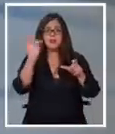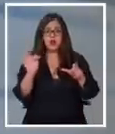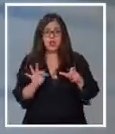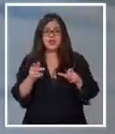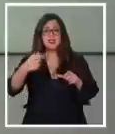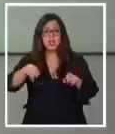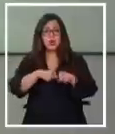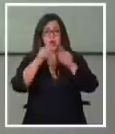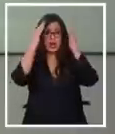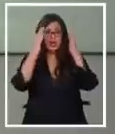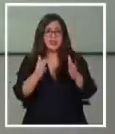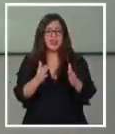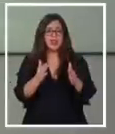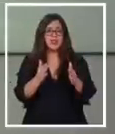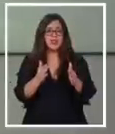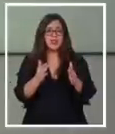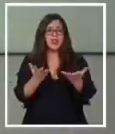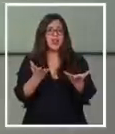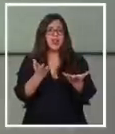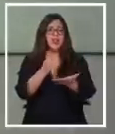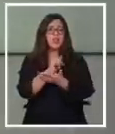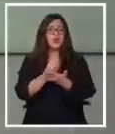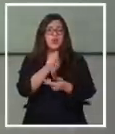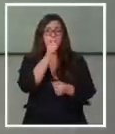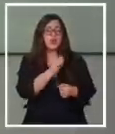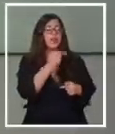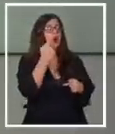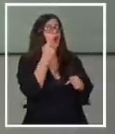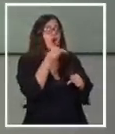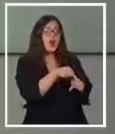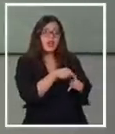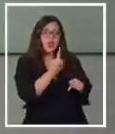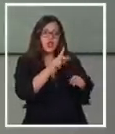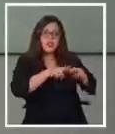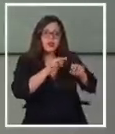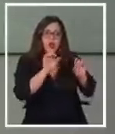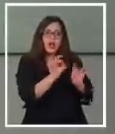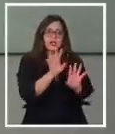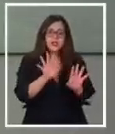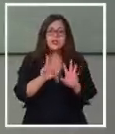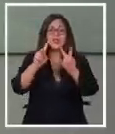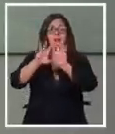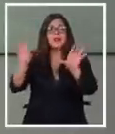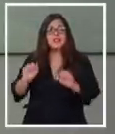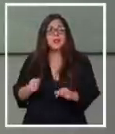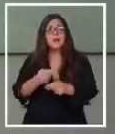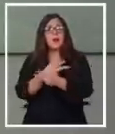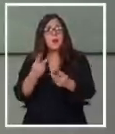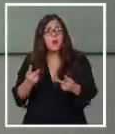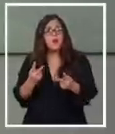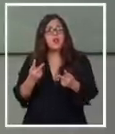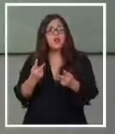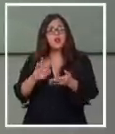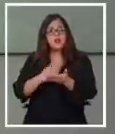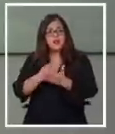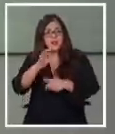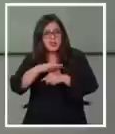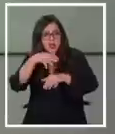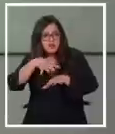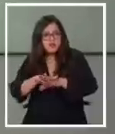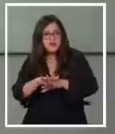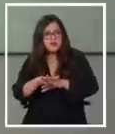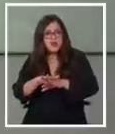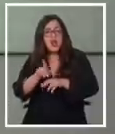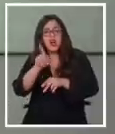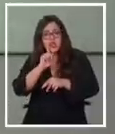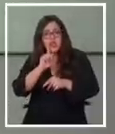las cosas no es que se vaya a solucionar sólo por eso el tener un sistema público de salud un sistema integrado de salud tal como por ejemplo lo tienen